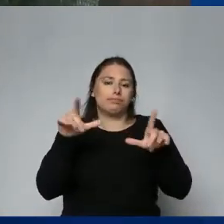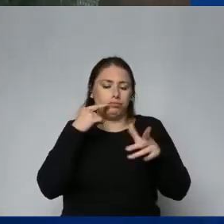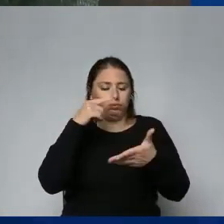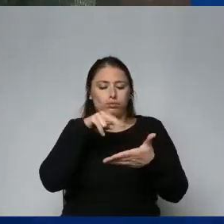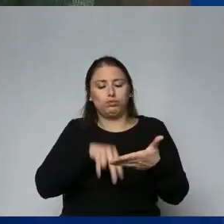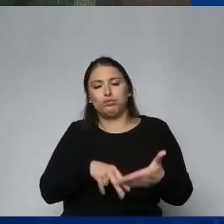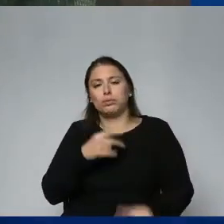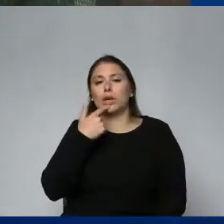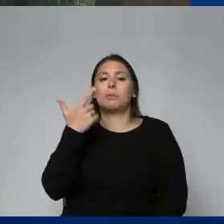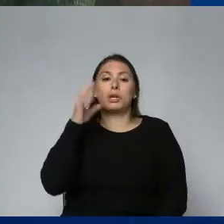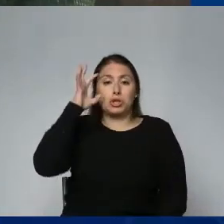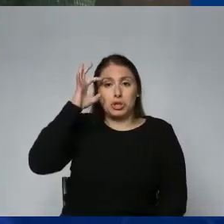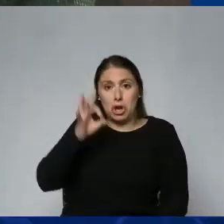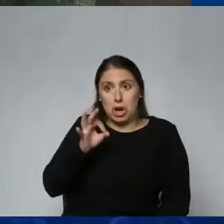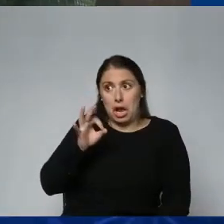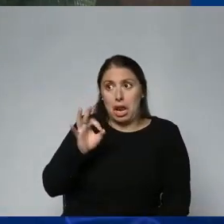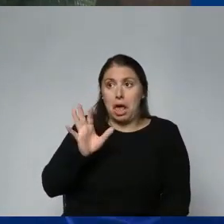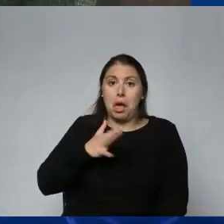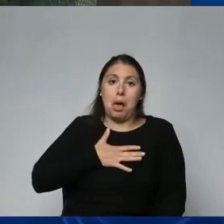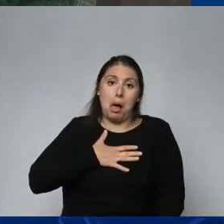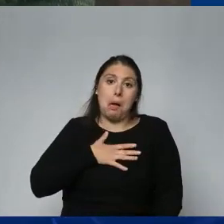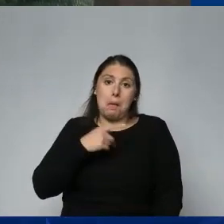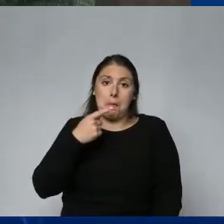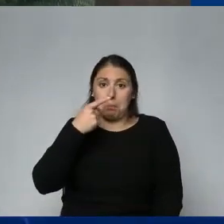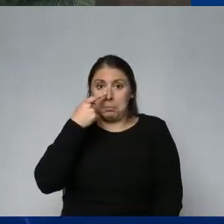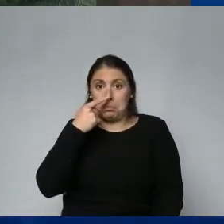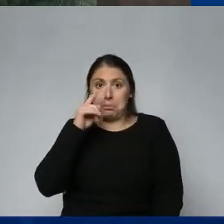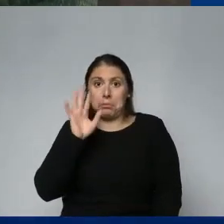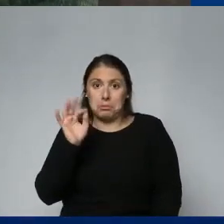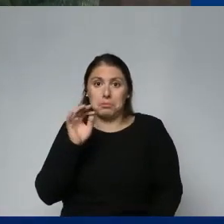creo que, por ejemplo, me pareció muy atinada la